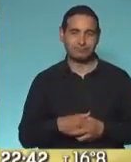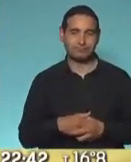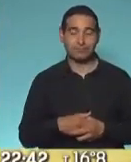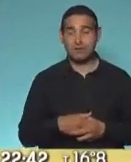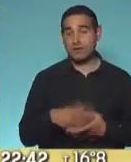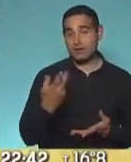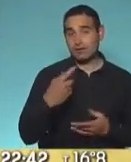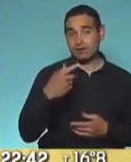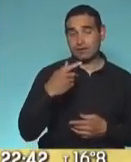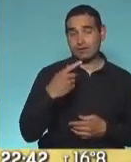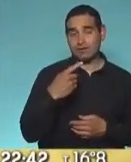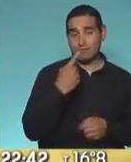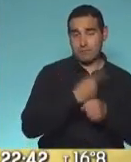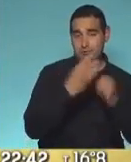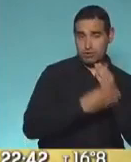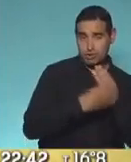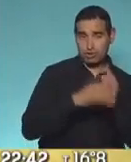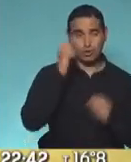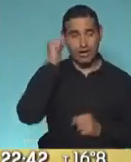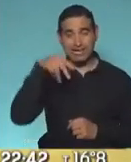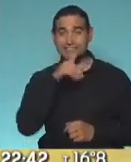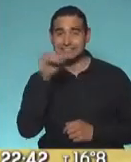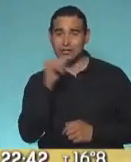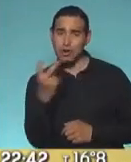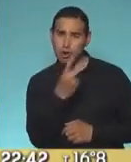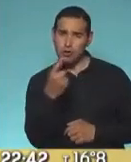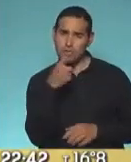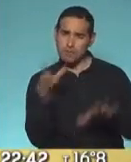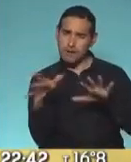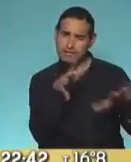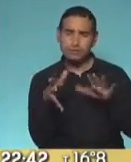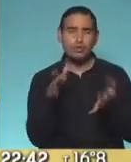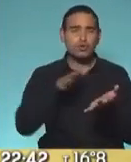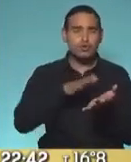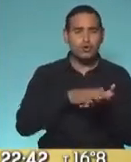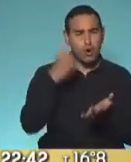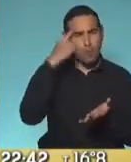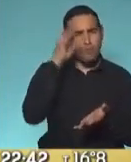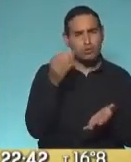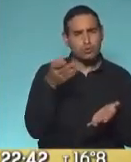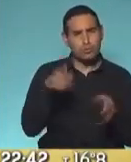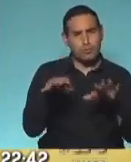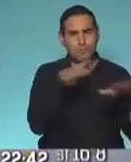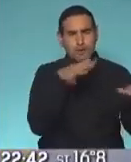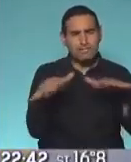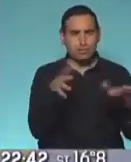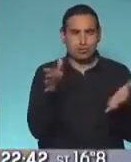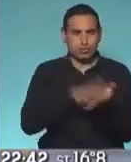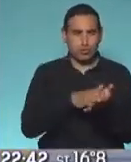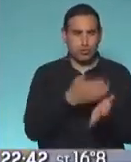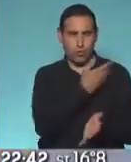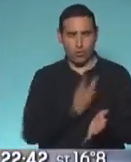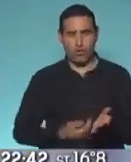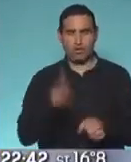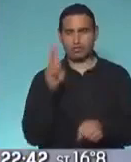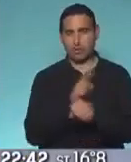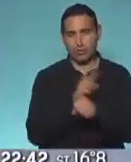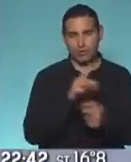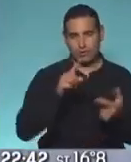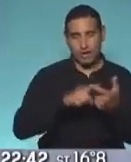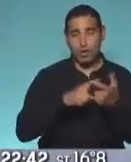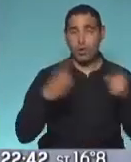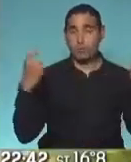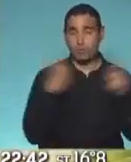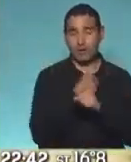principio, Netanyahu y Gantz comparten posiciones similares con respecto a los principales temas de la política de Israel: la seguridad, el conflicto